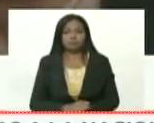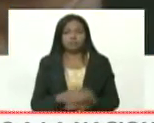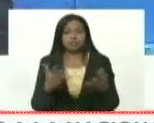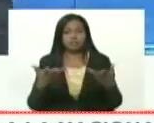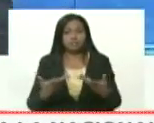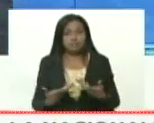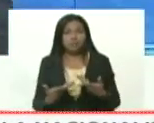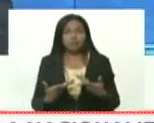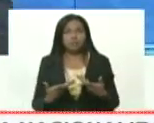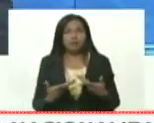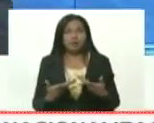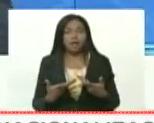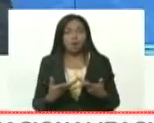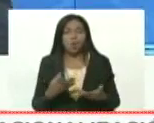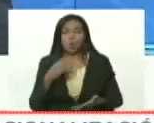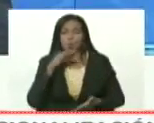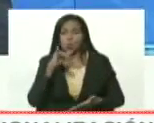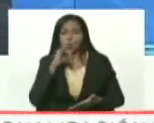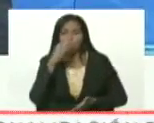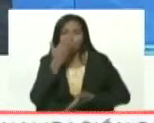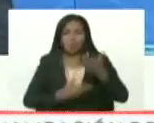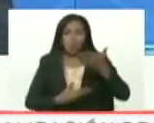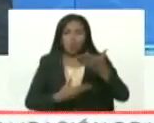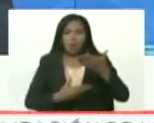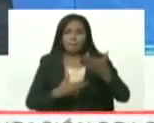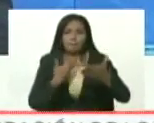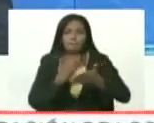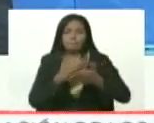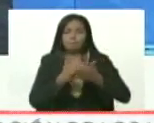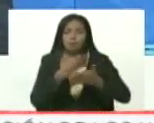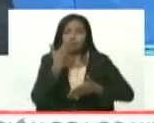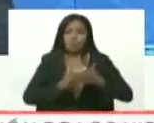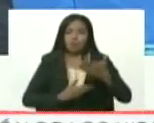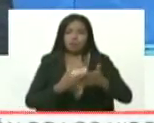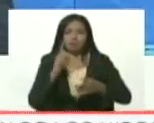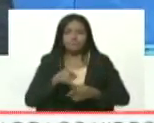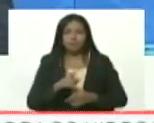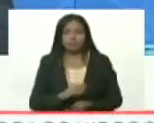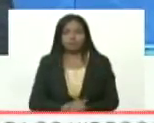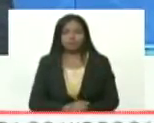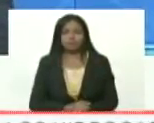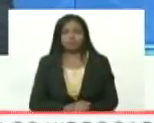reciba un informe y propuesta